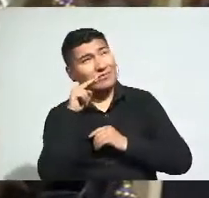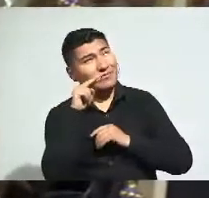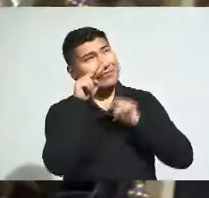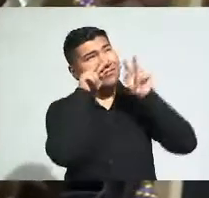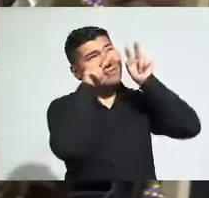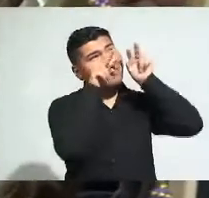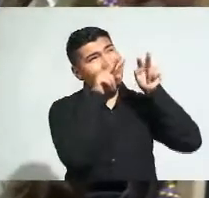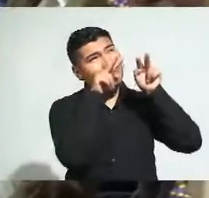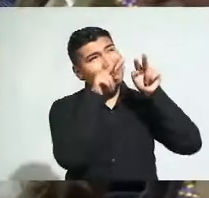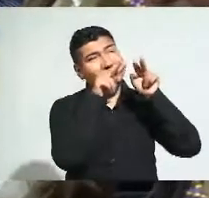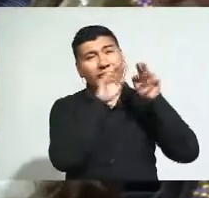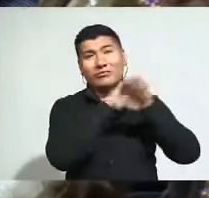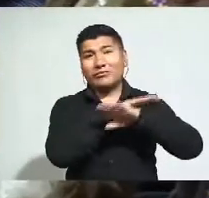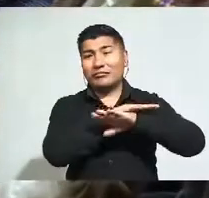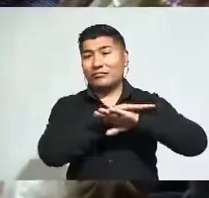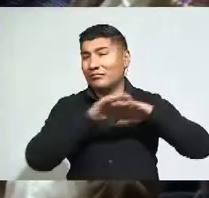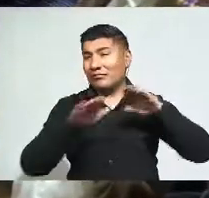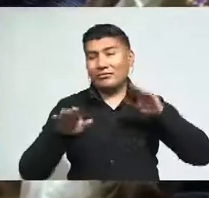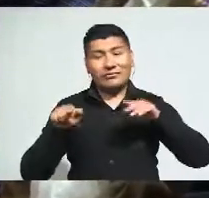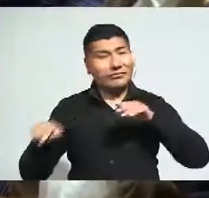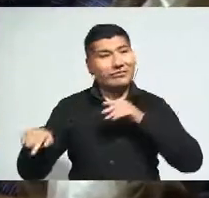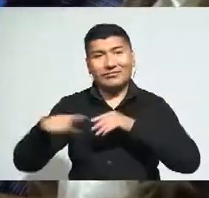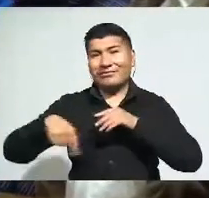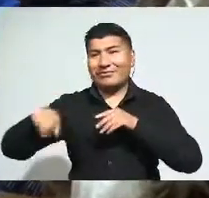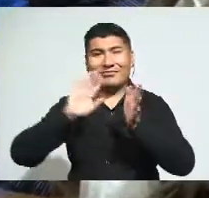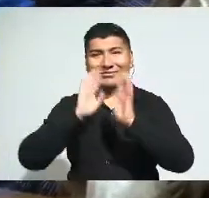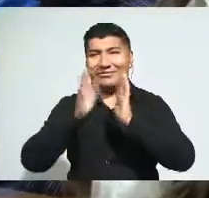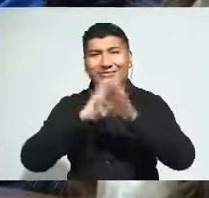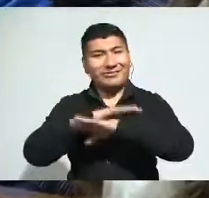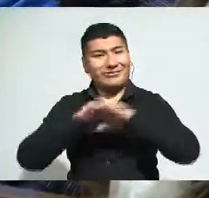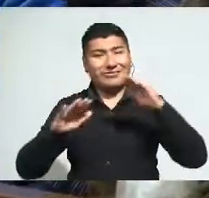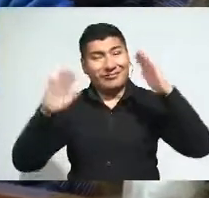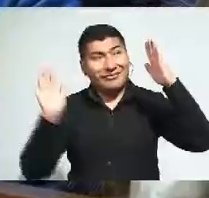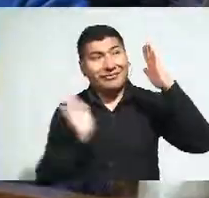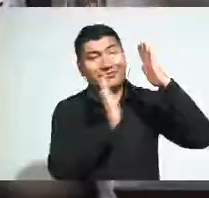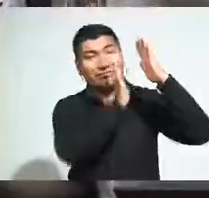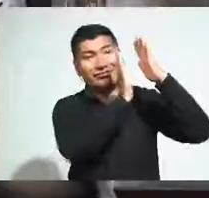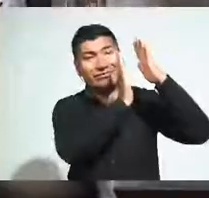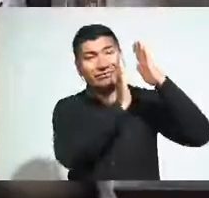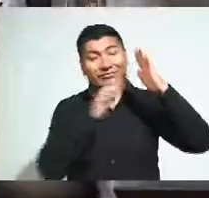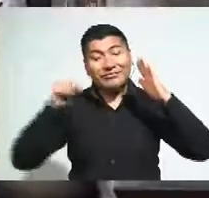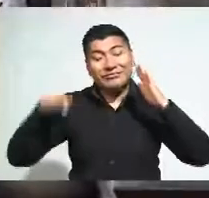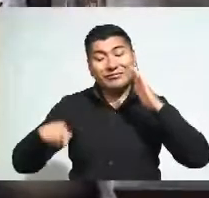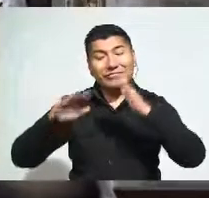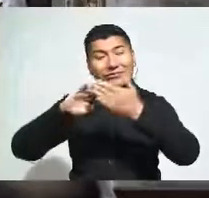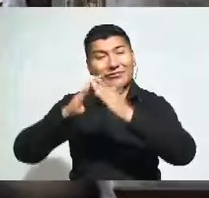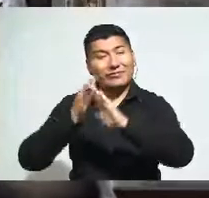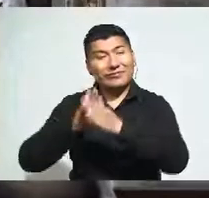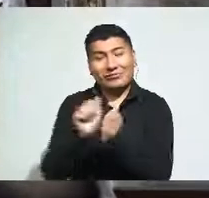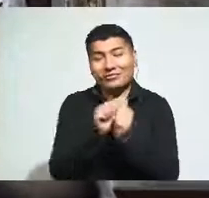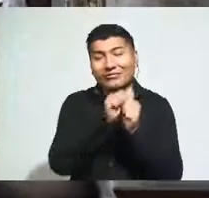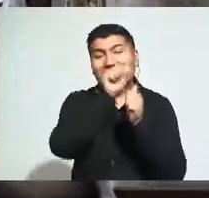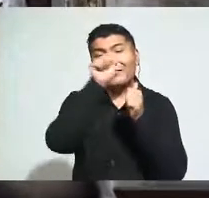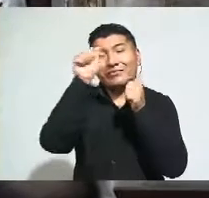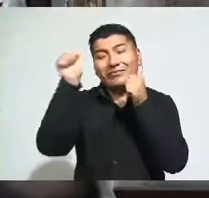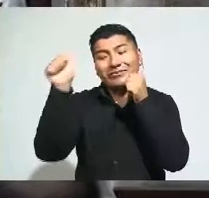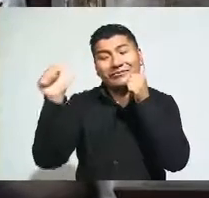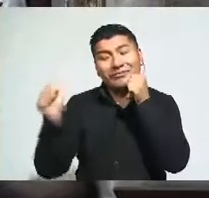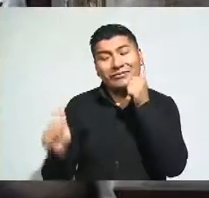ninguno dice una palabra ninguno se acerca el pueblo está lejos